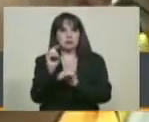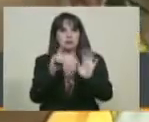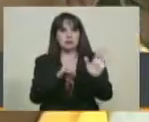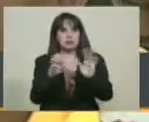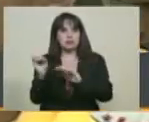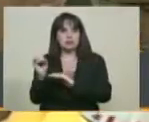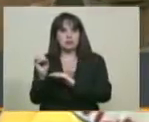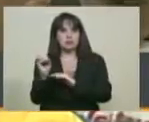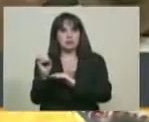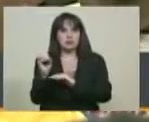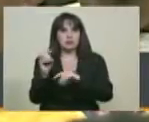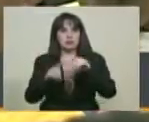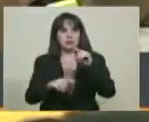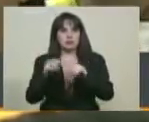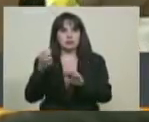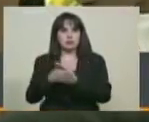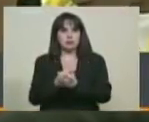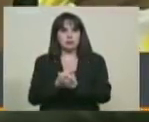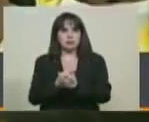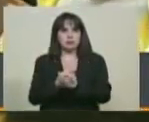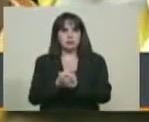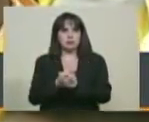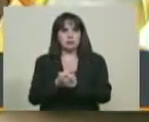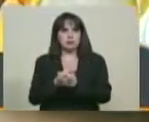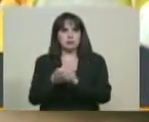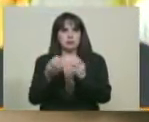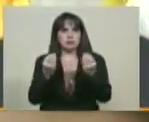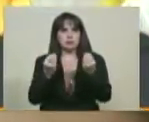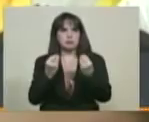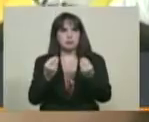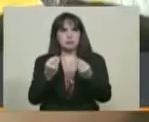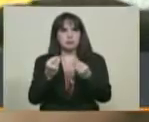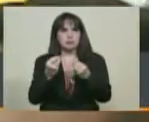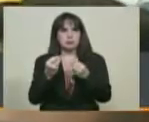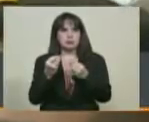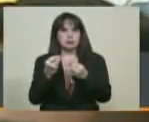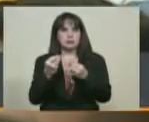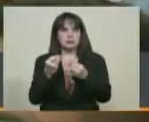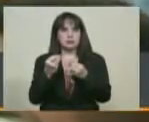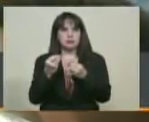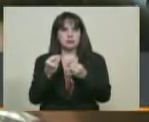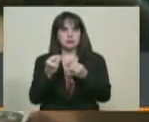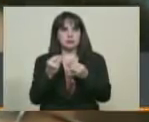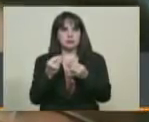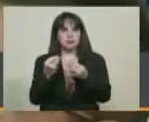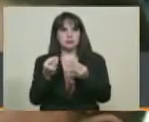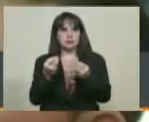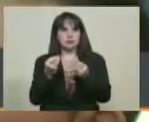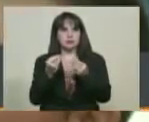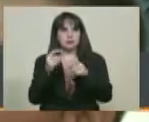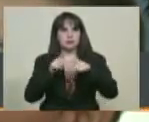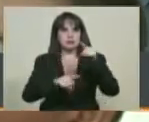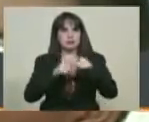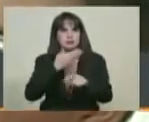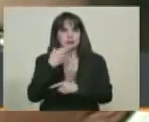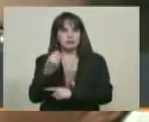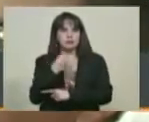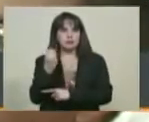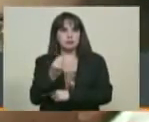los líderes y las lideresas que surjan como jefes de calle y jefes de comunidad vengan de la juventud